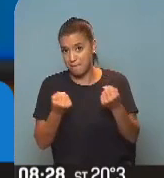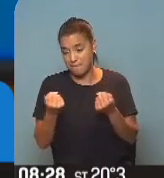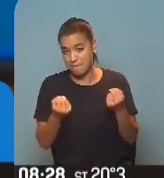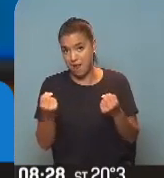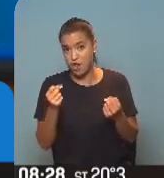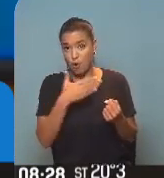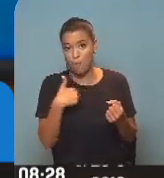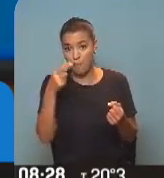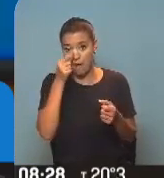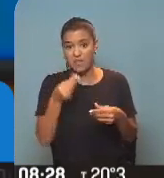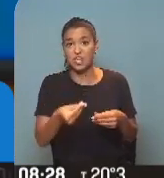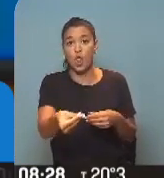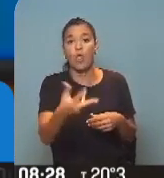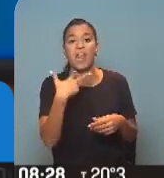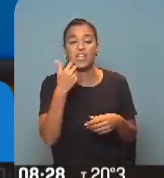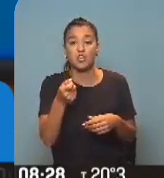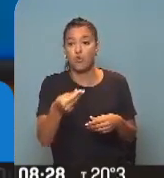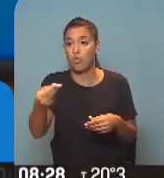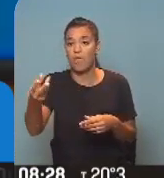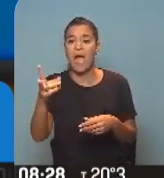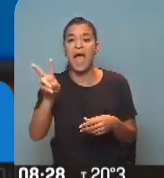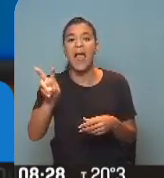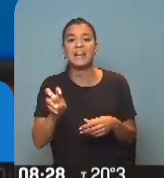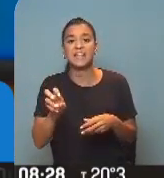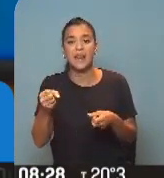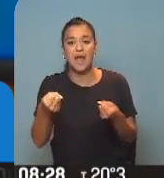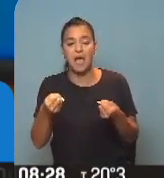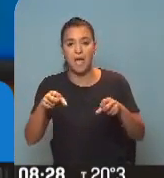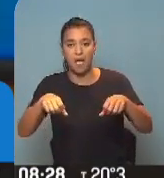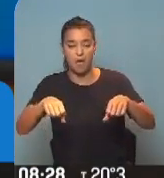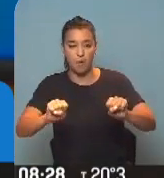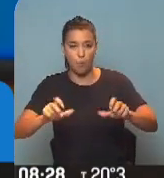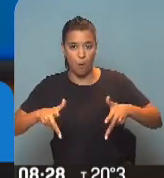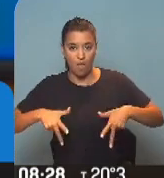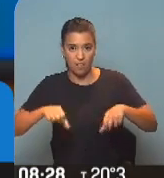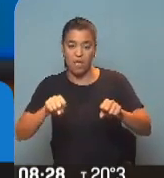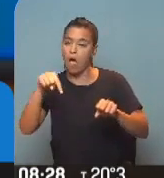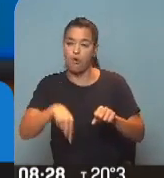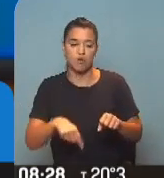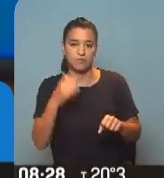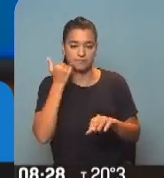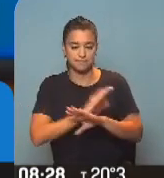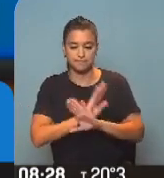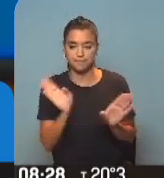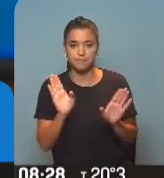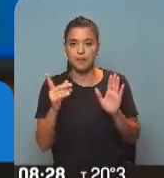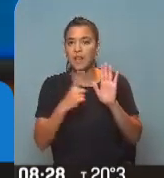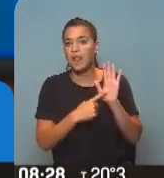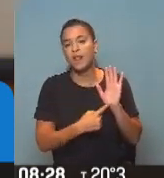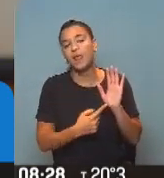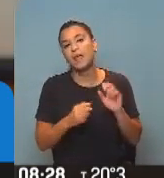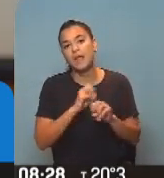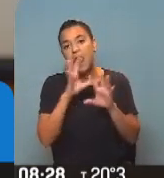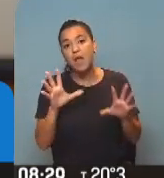y cedérselo a los hijos ahora ya no puede ser así la legislación es clara establece que al momento de alquilar debe